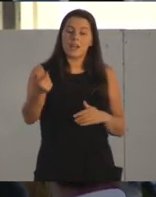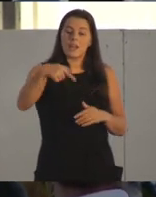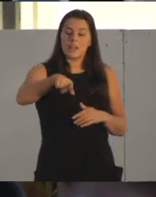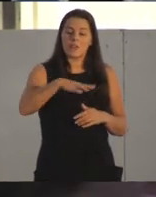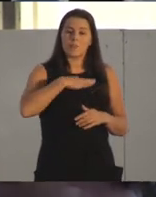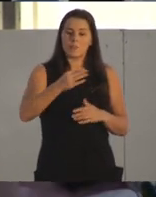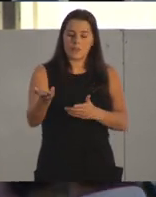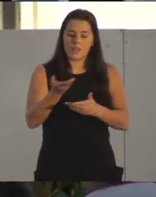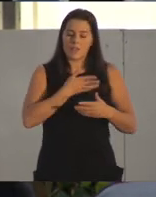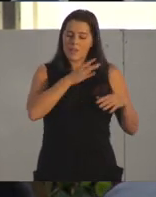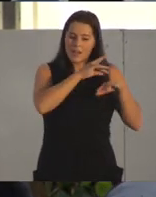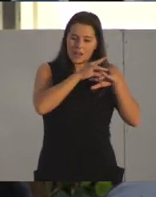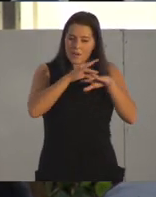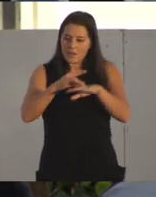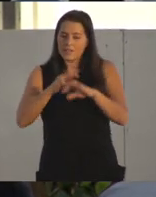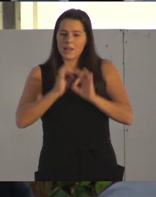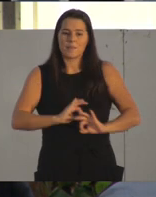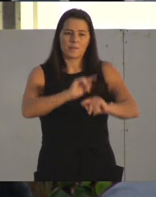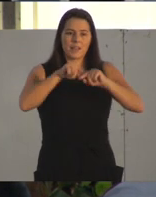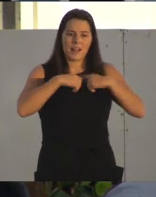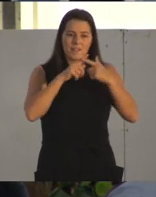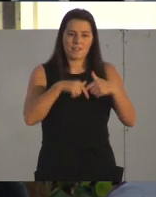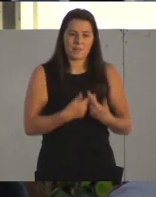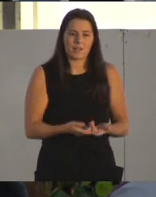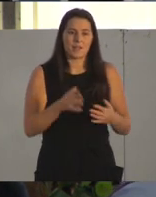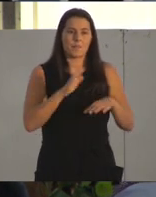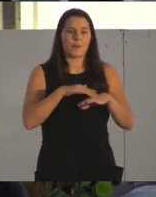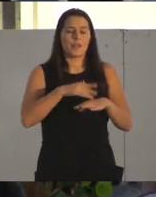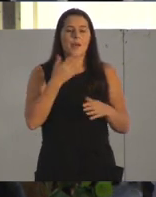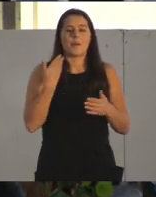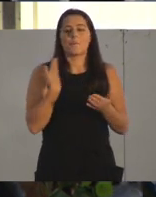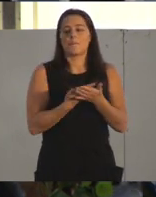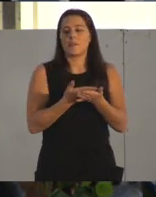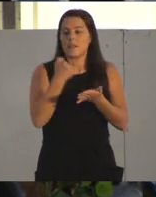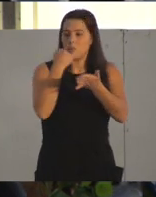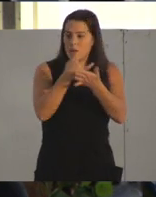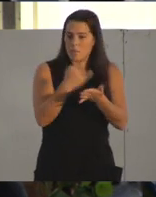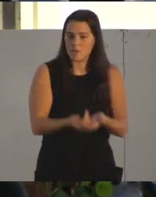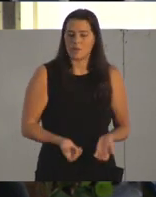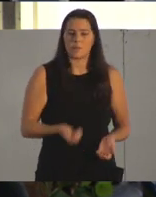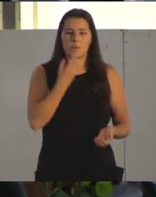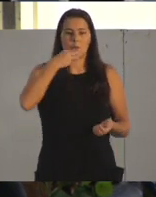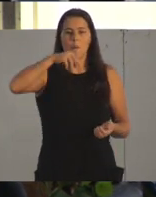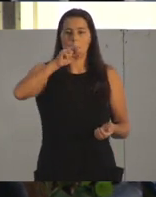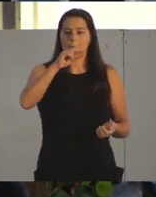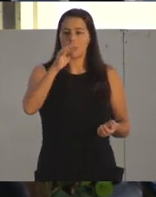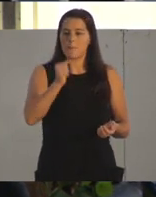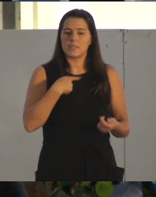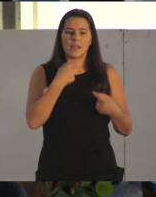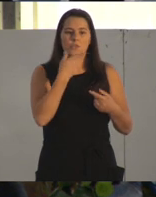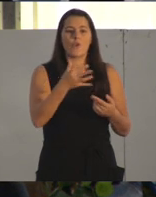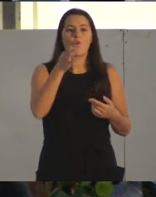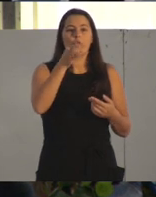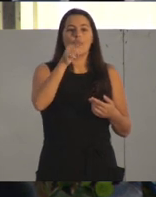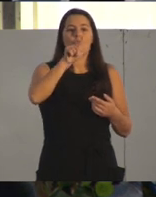todo orientar a las familias a la hora de poder pedir una prueba, la prueba que ha comentado antes Marta, una videofluoroscopia. A veces es